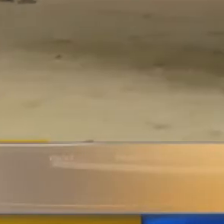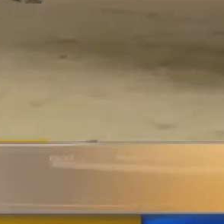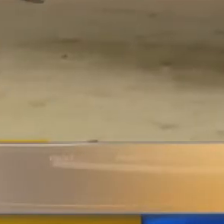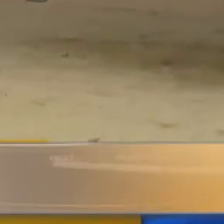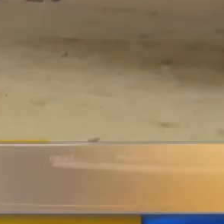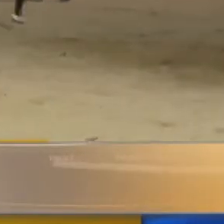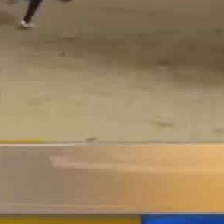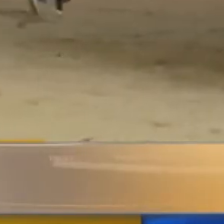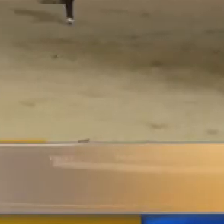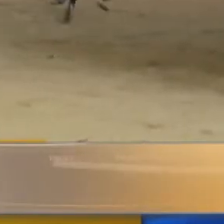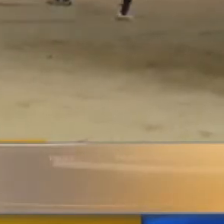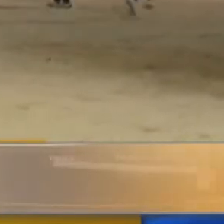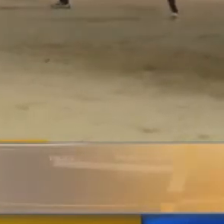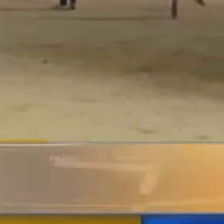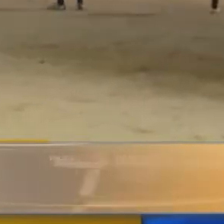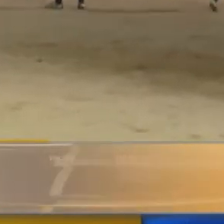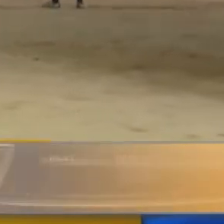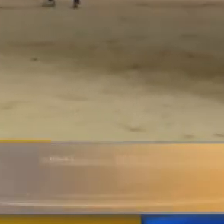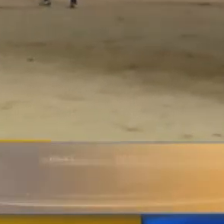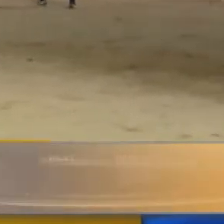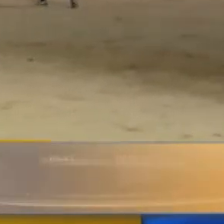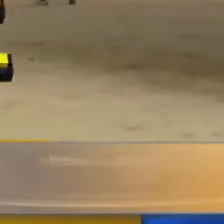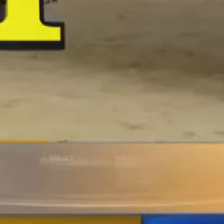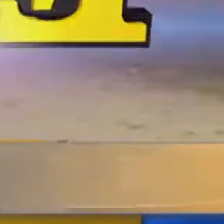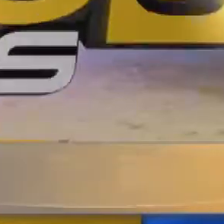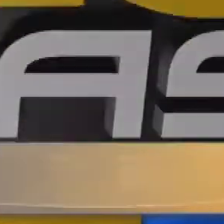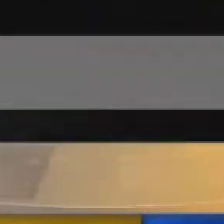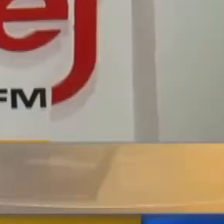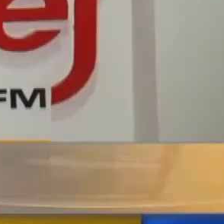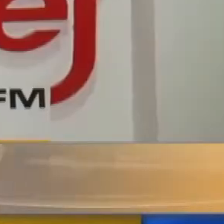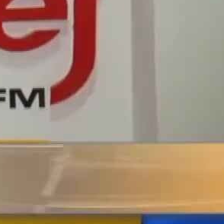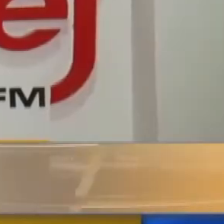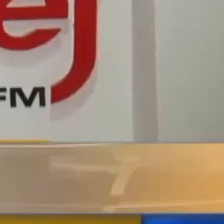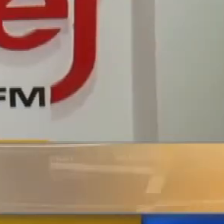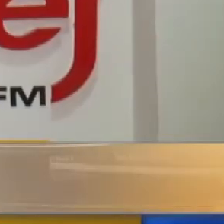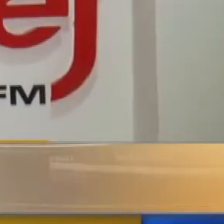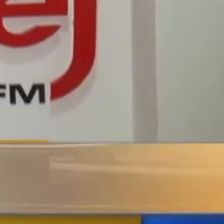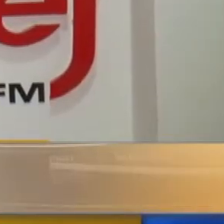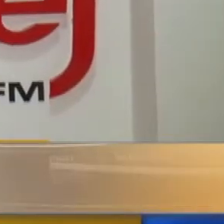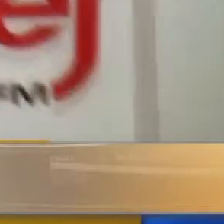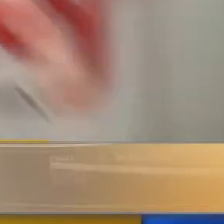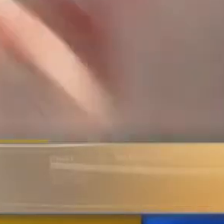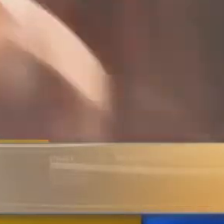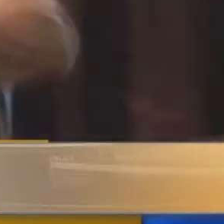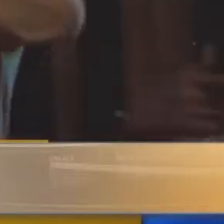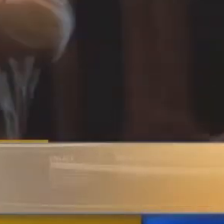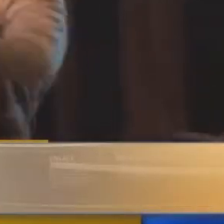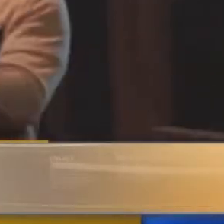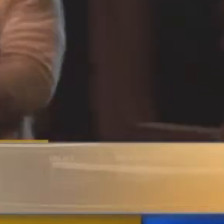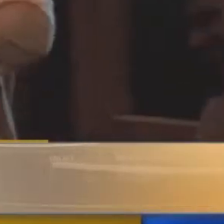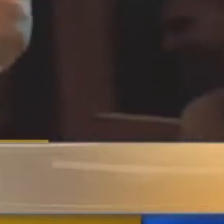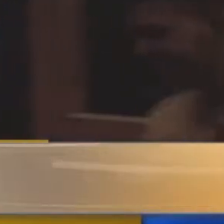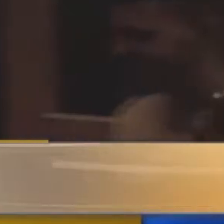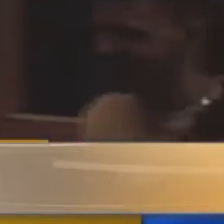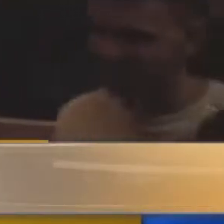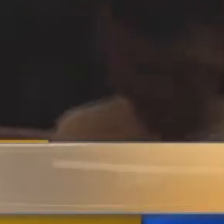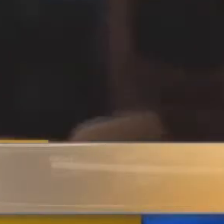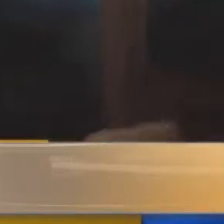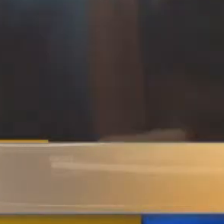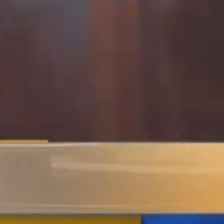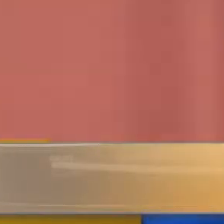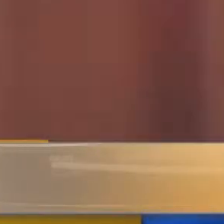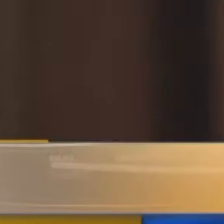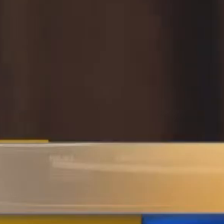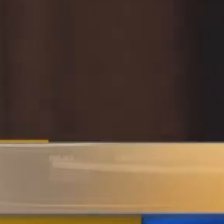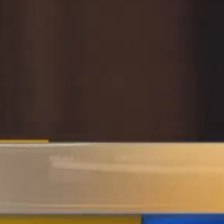juega en la cancha del barrio Internacional al norte de la ciudad. Y al cierre, espere las 3 canciones más sonadas en la